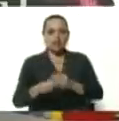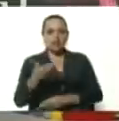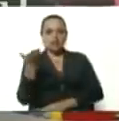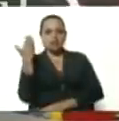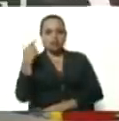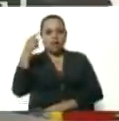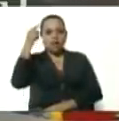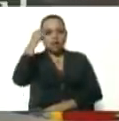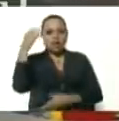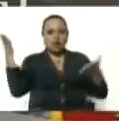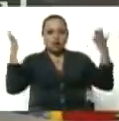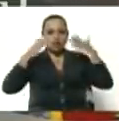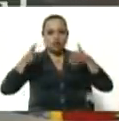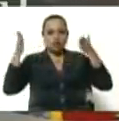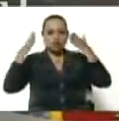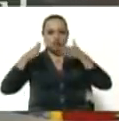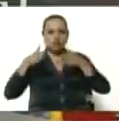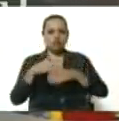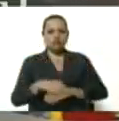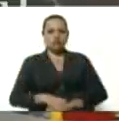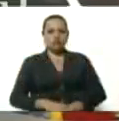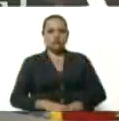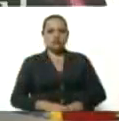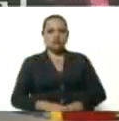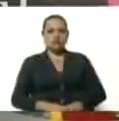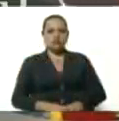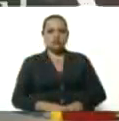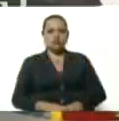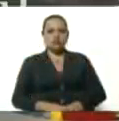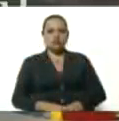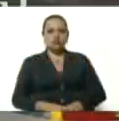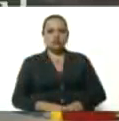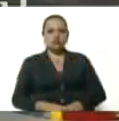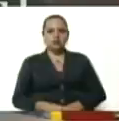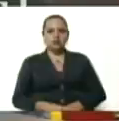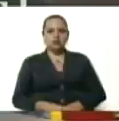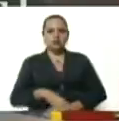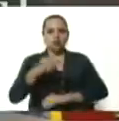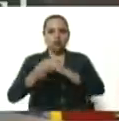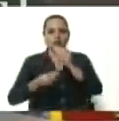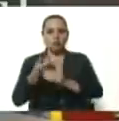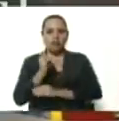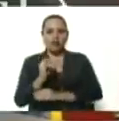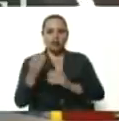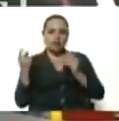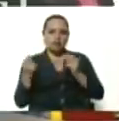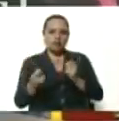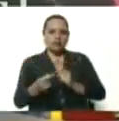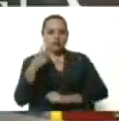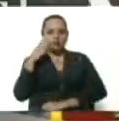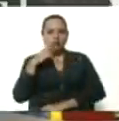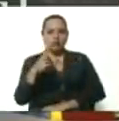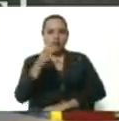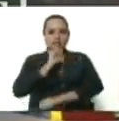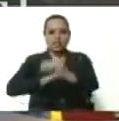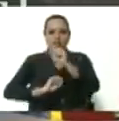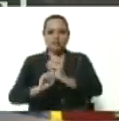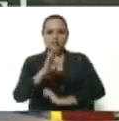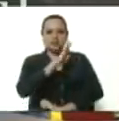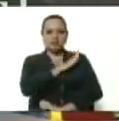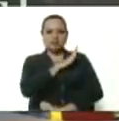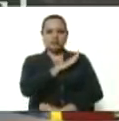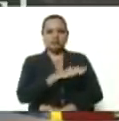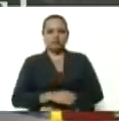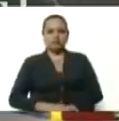por recomendación del CEO? ¿Cómo va su implementación? Fíjense la batalla que tenemos. Miren